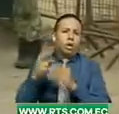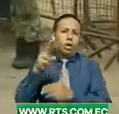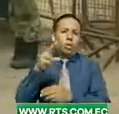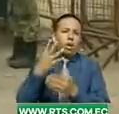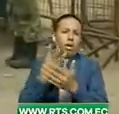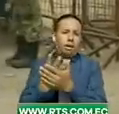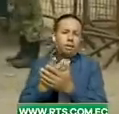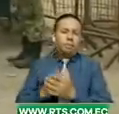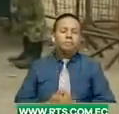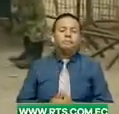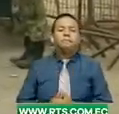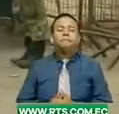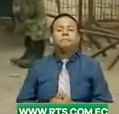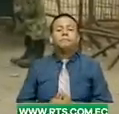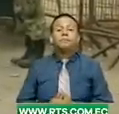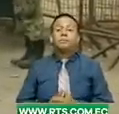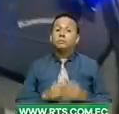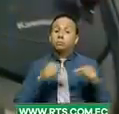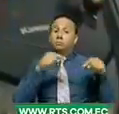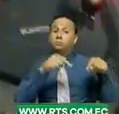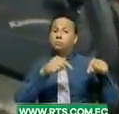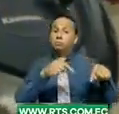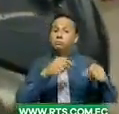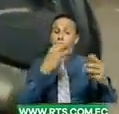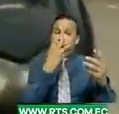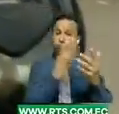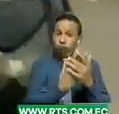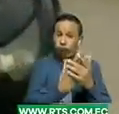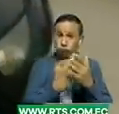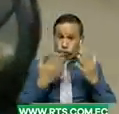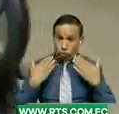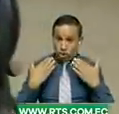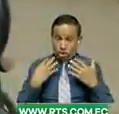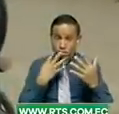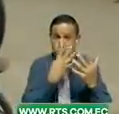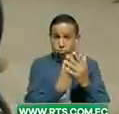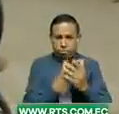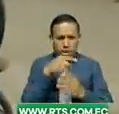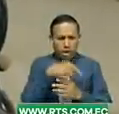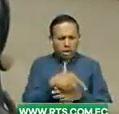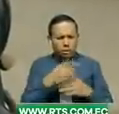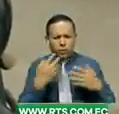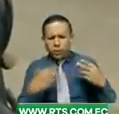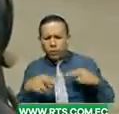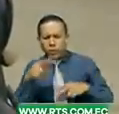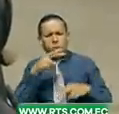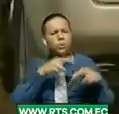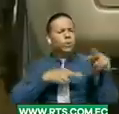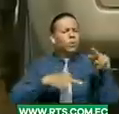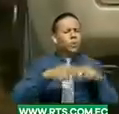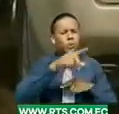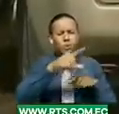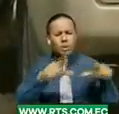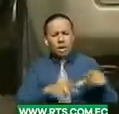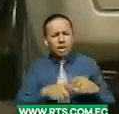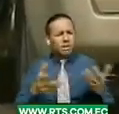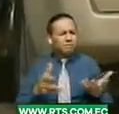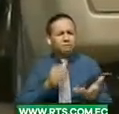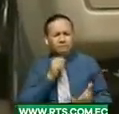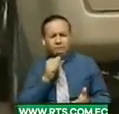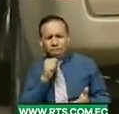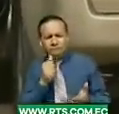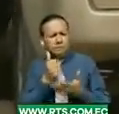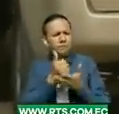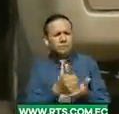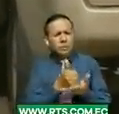Al no tener el Centro de Rehabilitación Social número 5 de Guayaquil, las condiciones médicas y de infraestructura, entre otros aspectos que